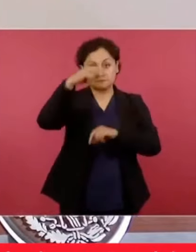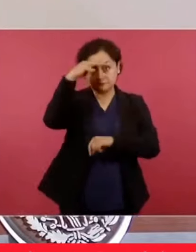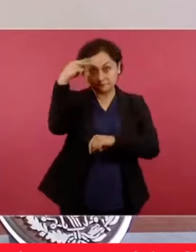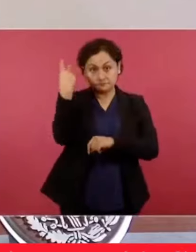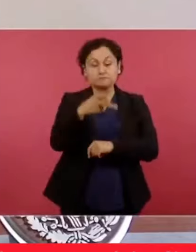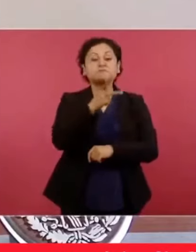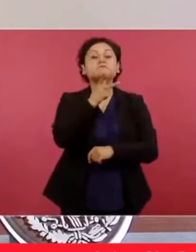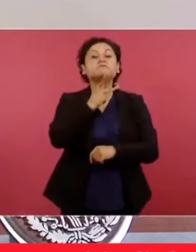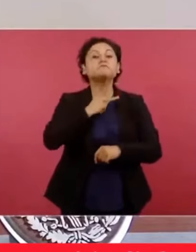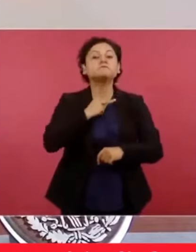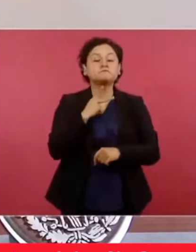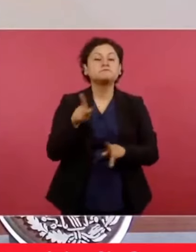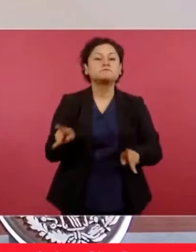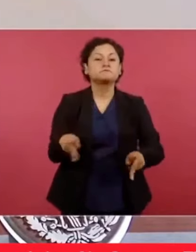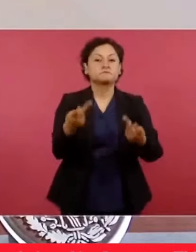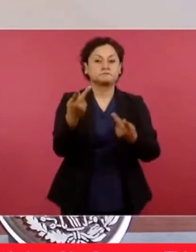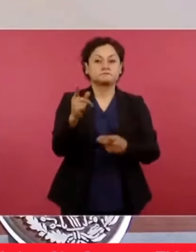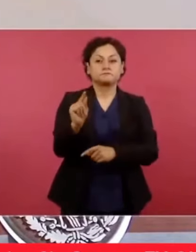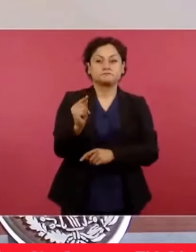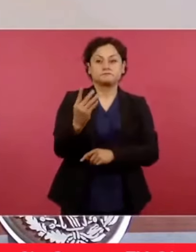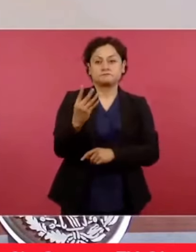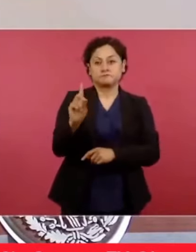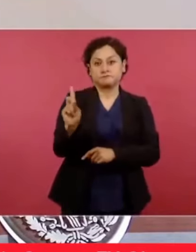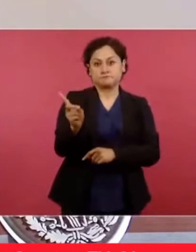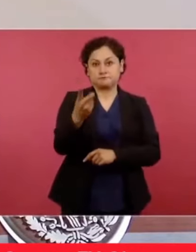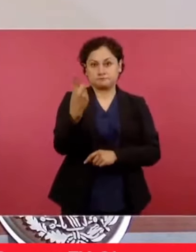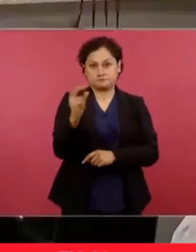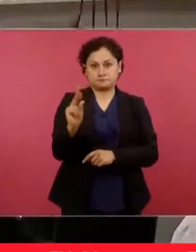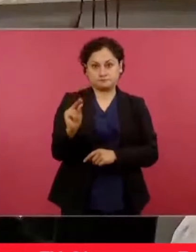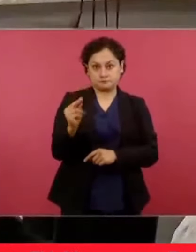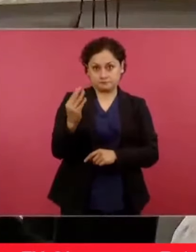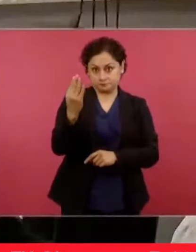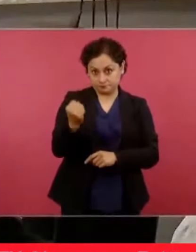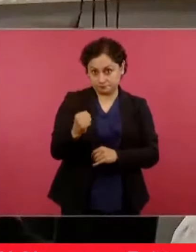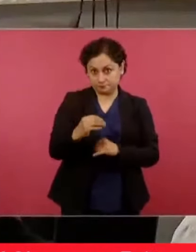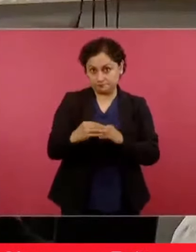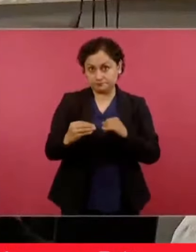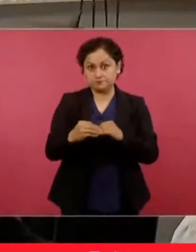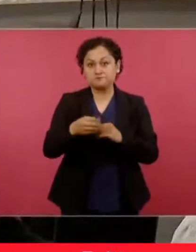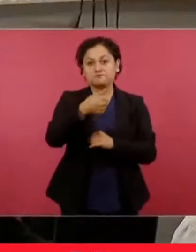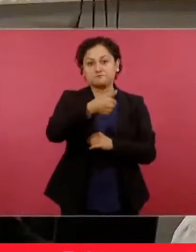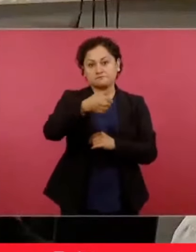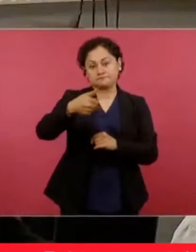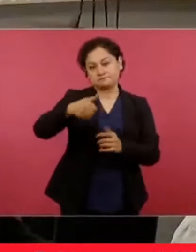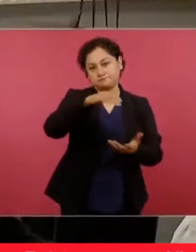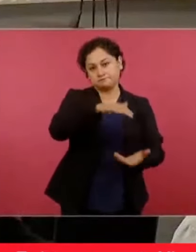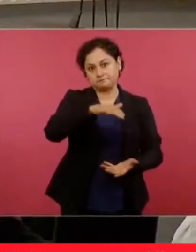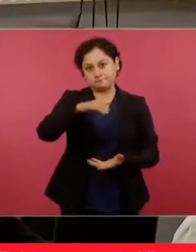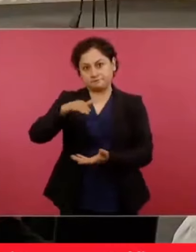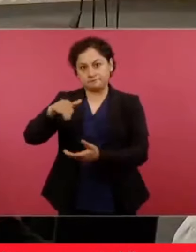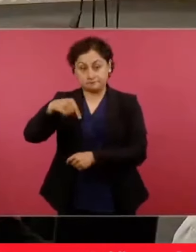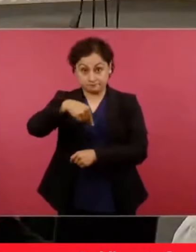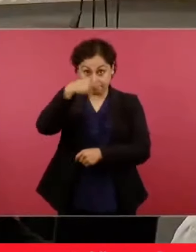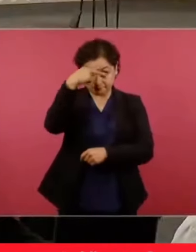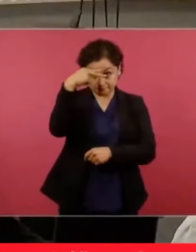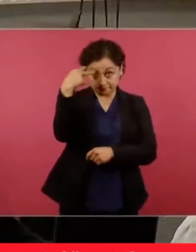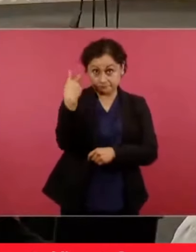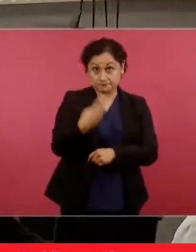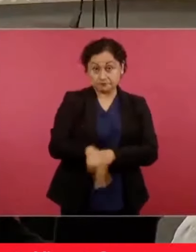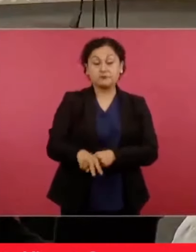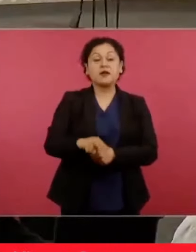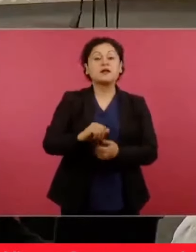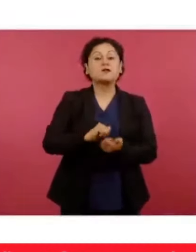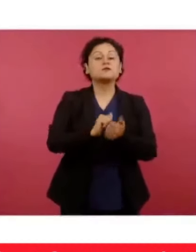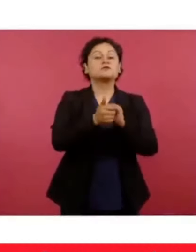de 7489 por barril y en el caso de México los precios promedio de estos